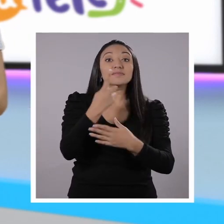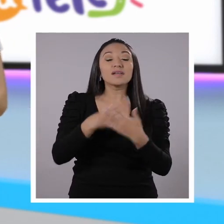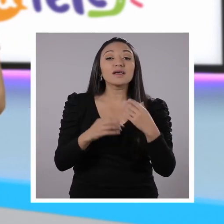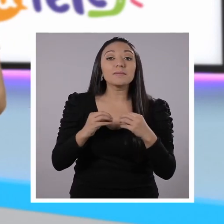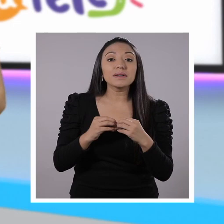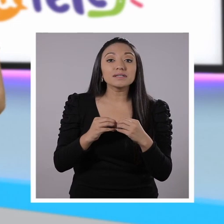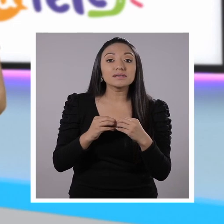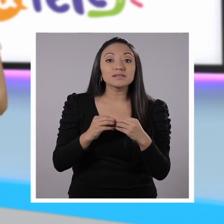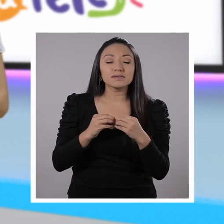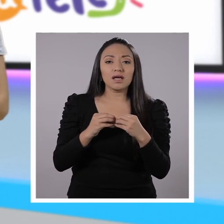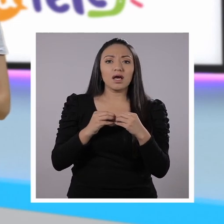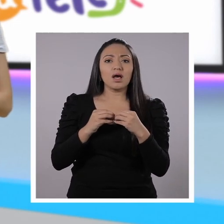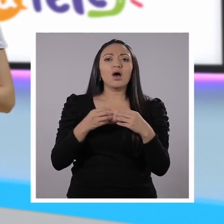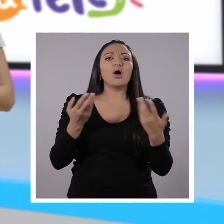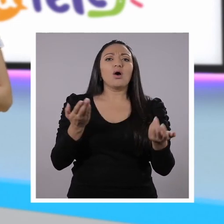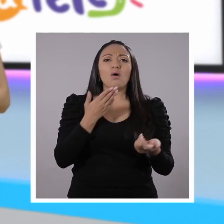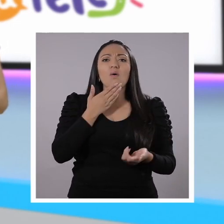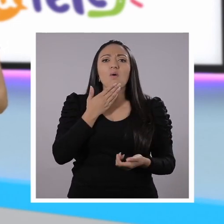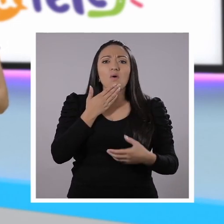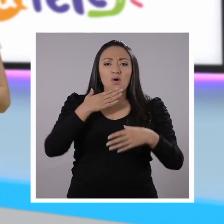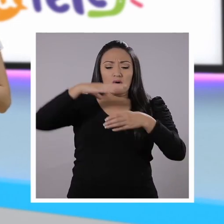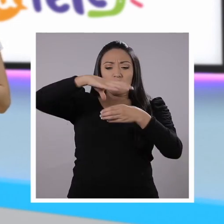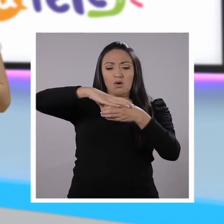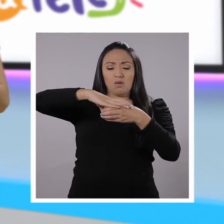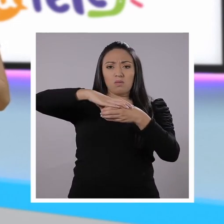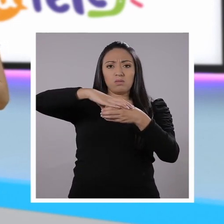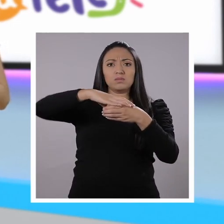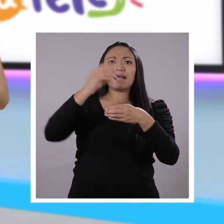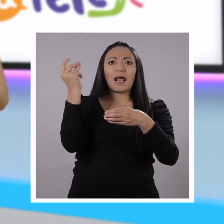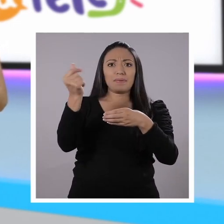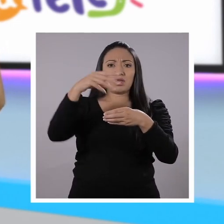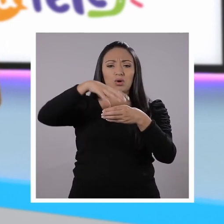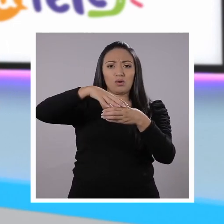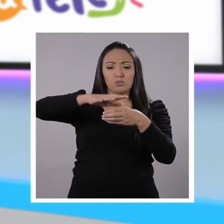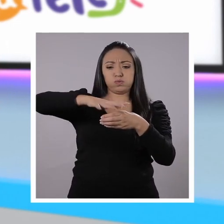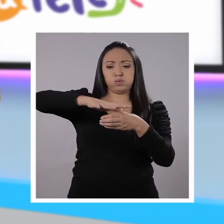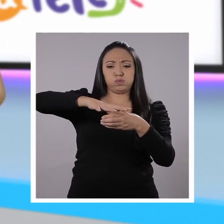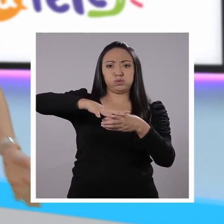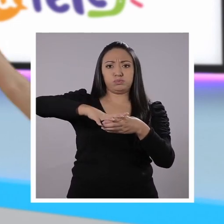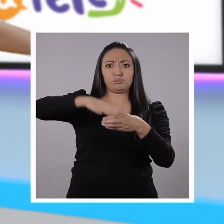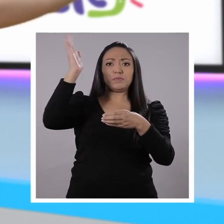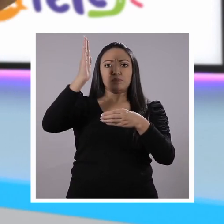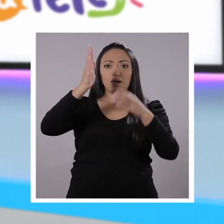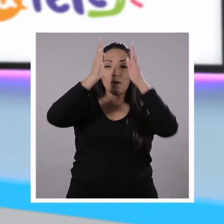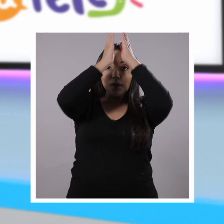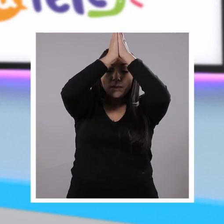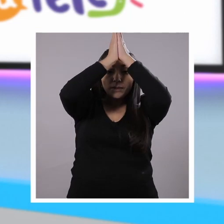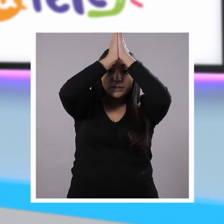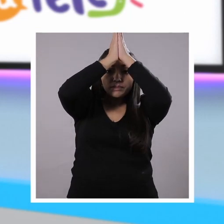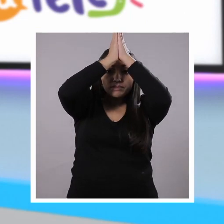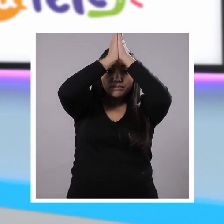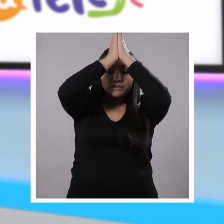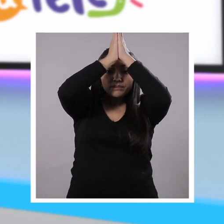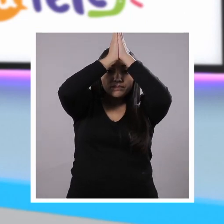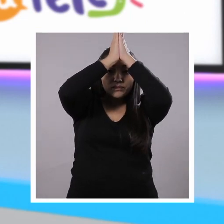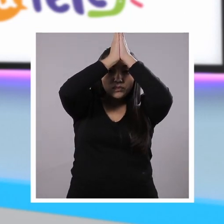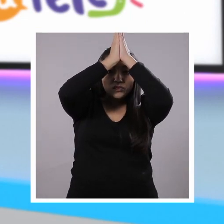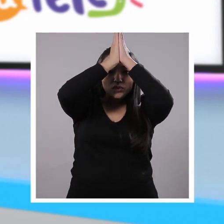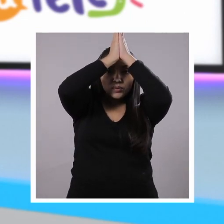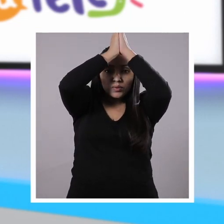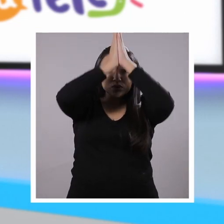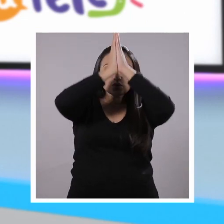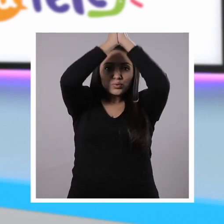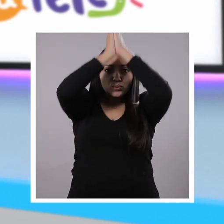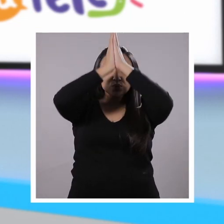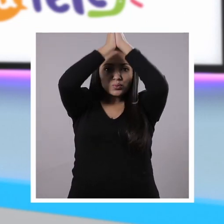por último tenemos una olla de presión o una olla express. ¿Cómo sería esa? Tiene un piquito arriba, ¿no? ¿Un piquito? Por